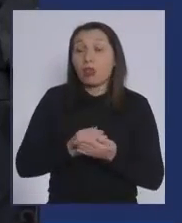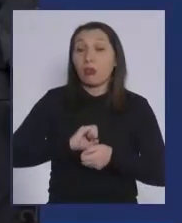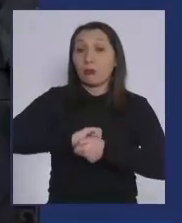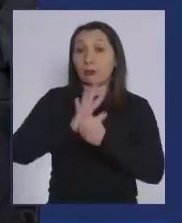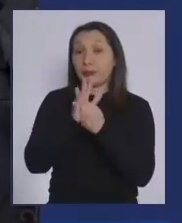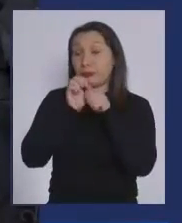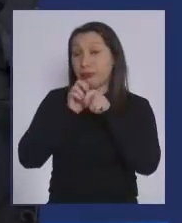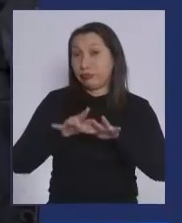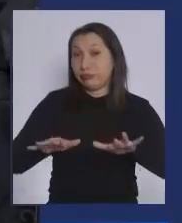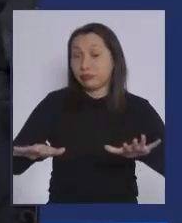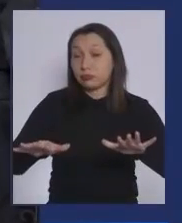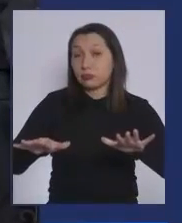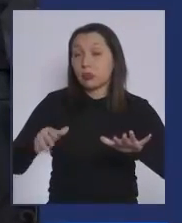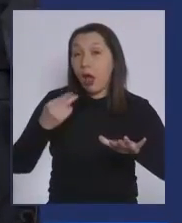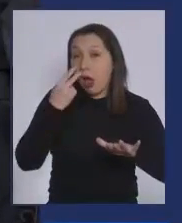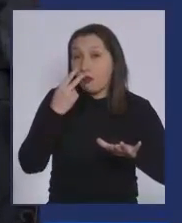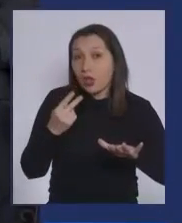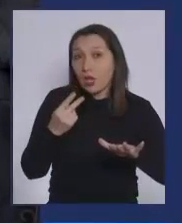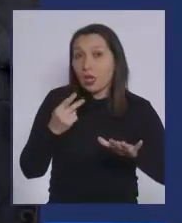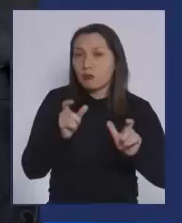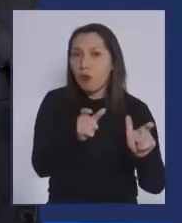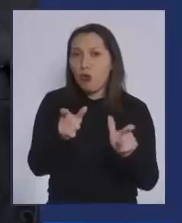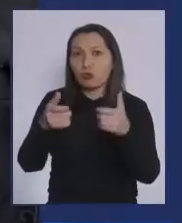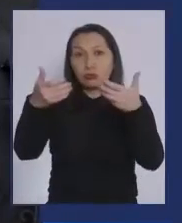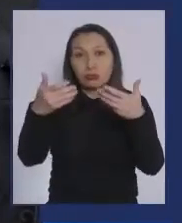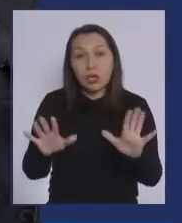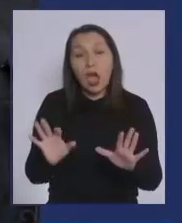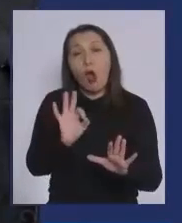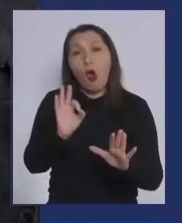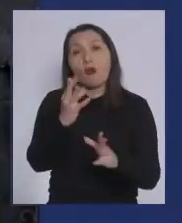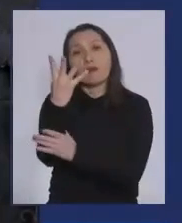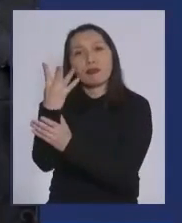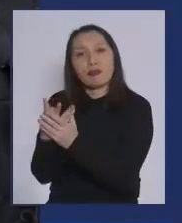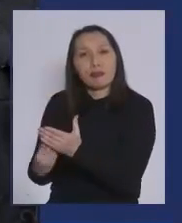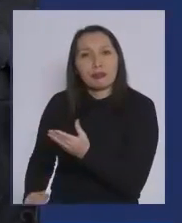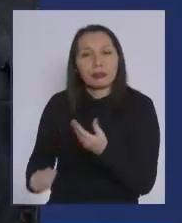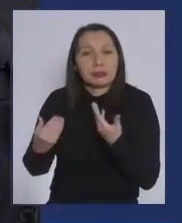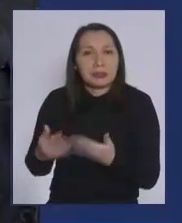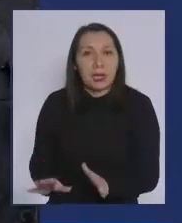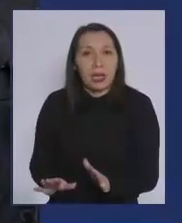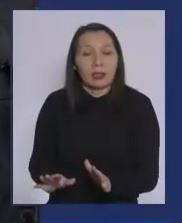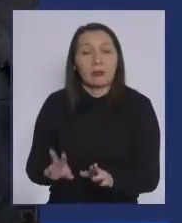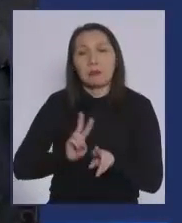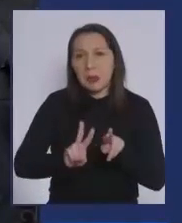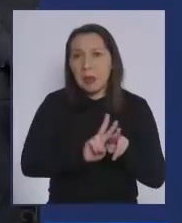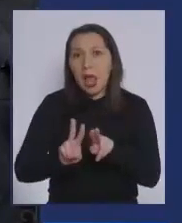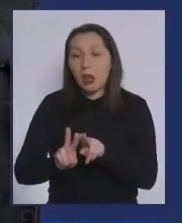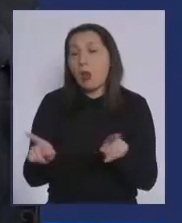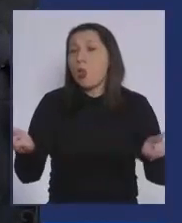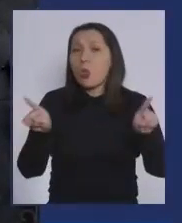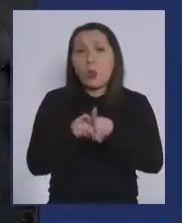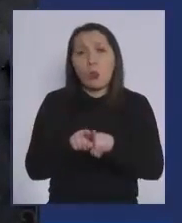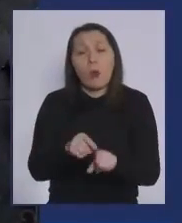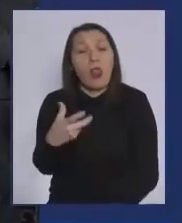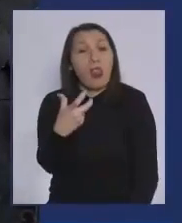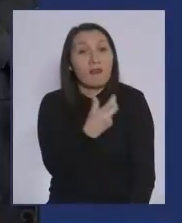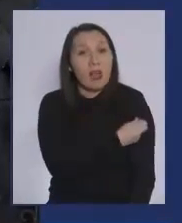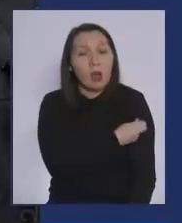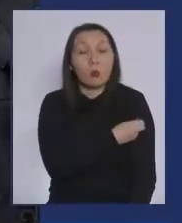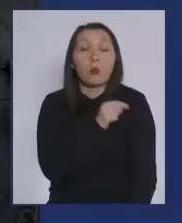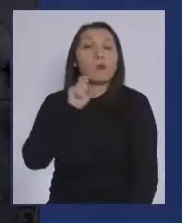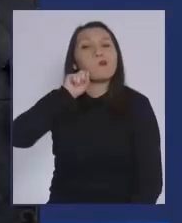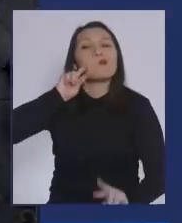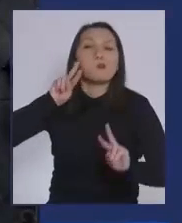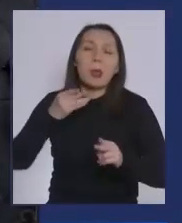pandemia esté controlada o esté superada y la igual como la vacuna es la